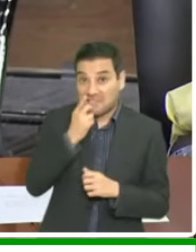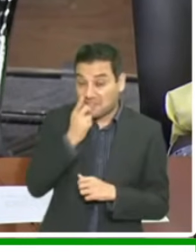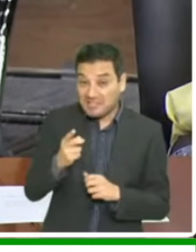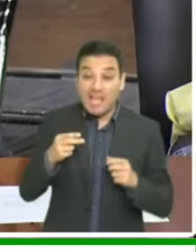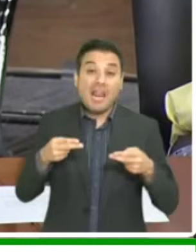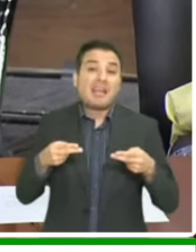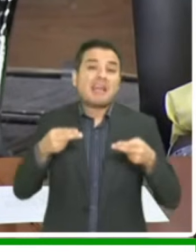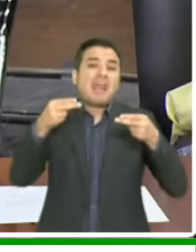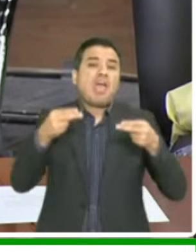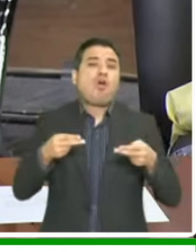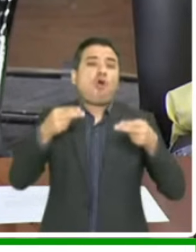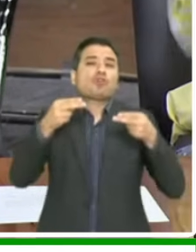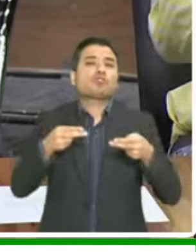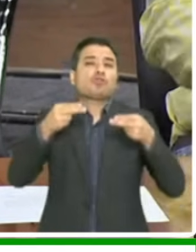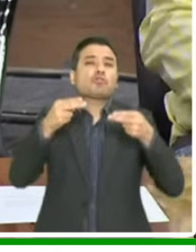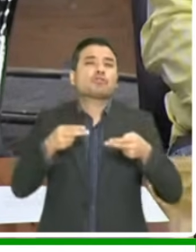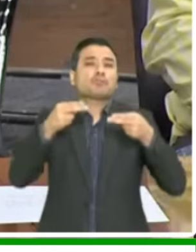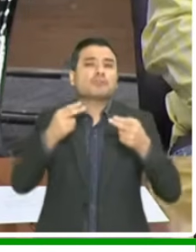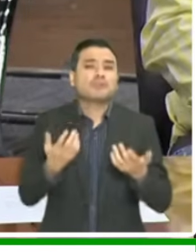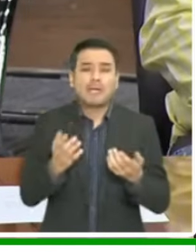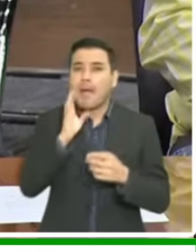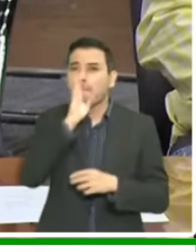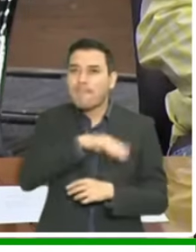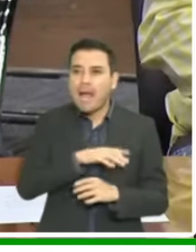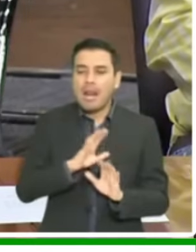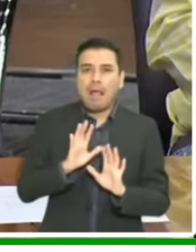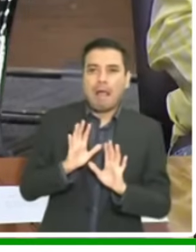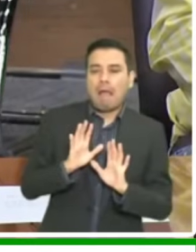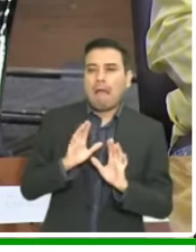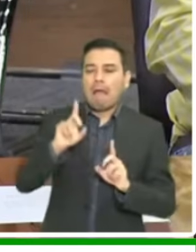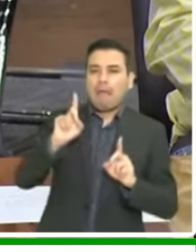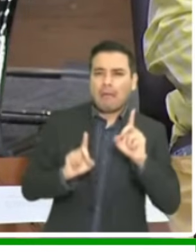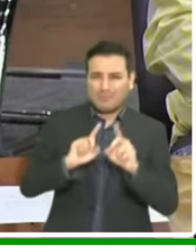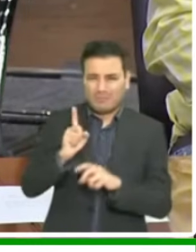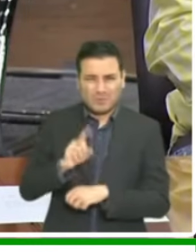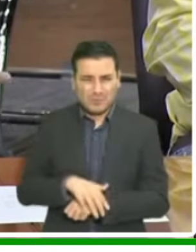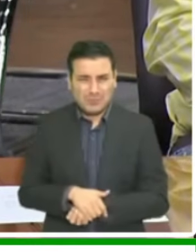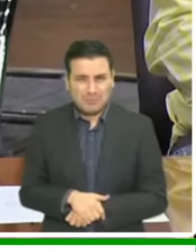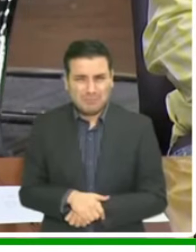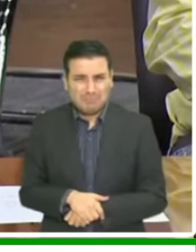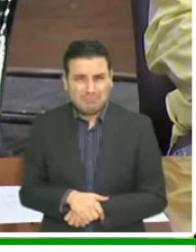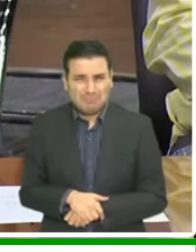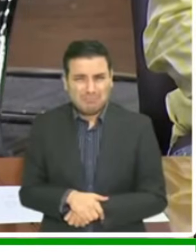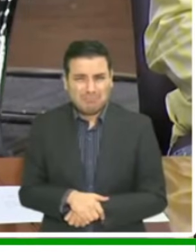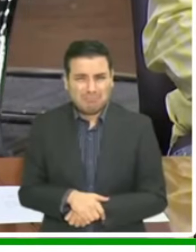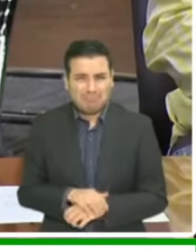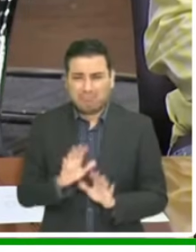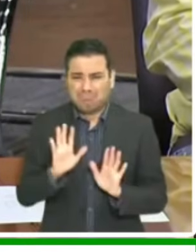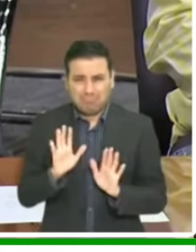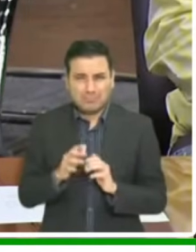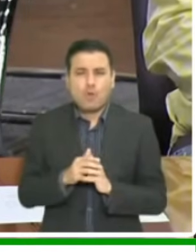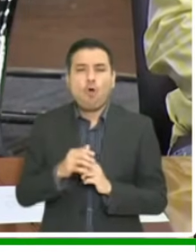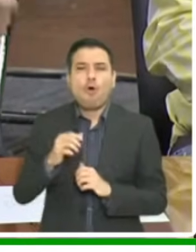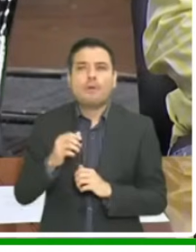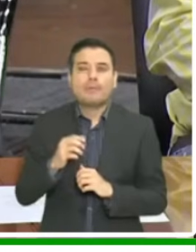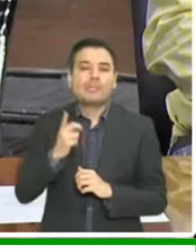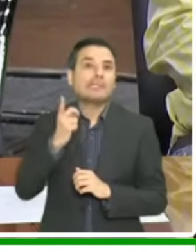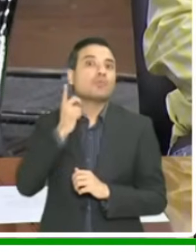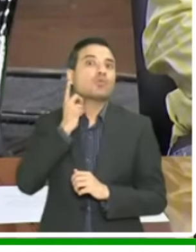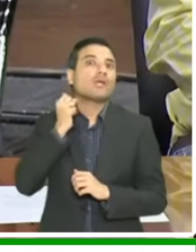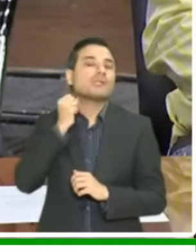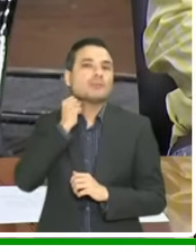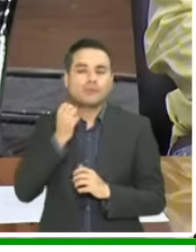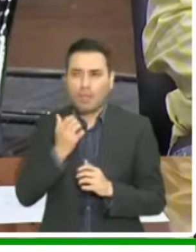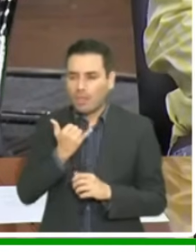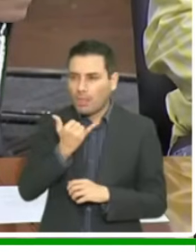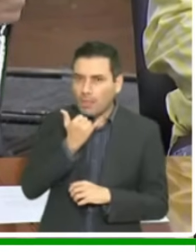cómo el maestro del verde ecologista le da una regañada al farsante de derechos humanos Emilio Álvarez Casa y